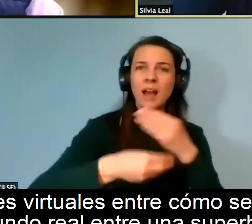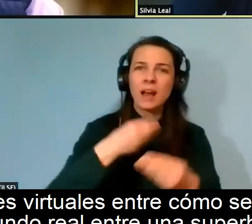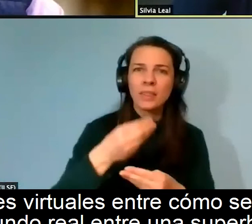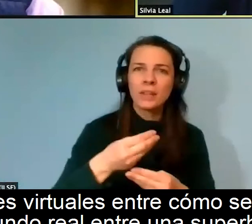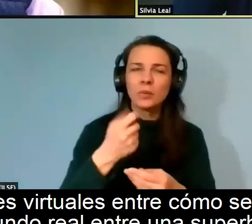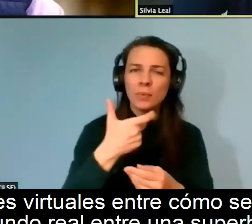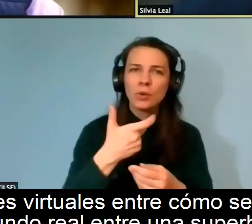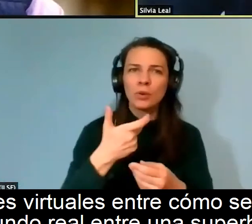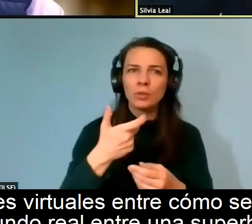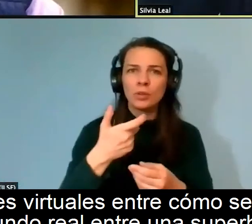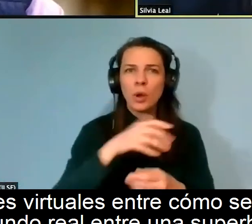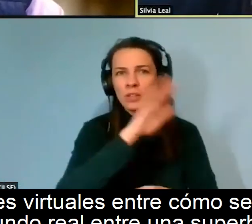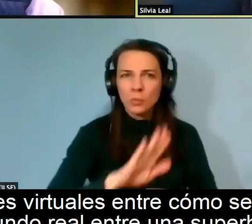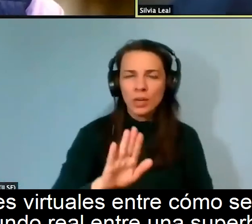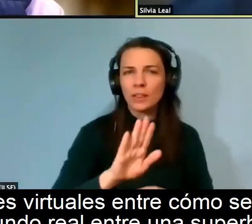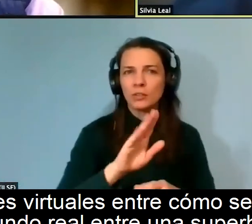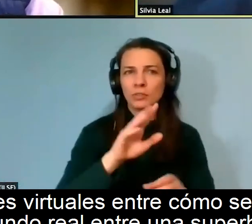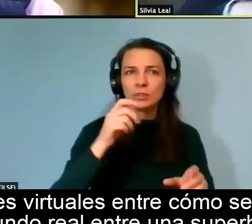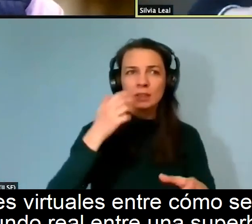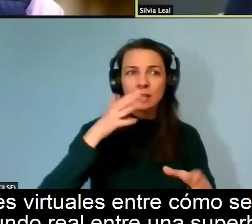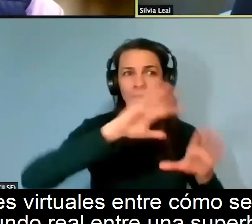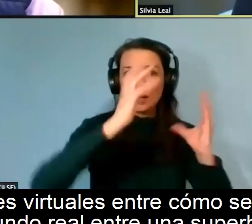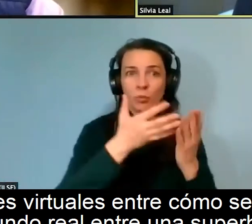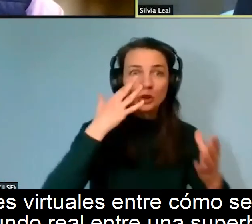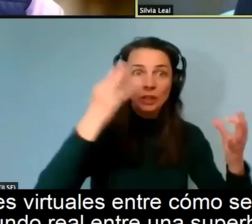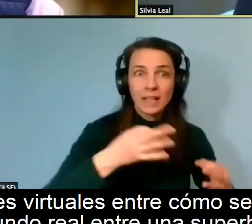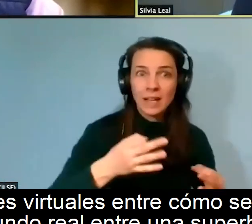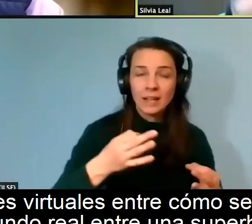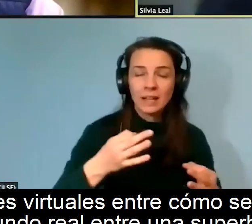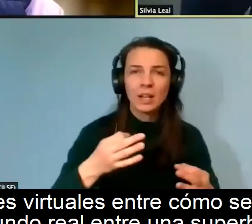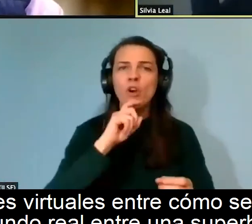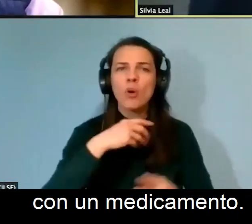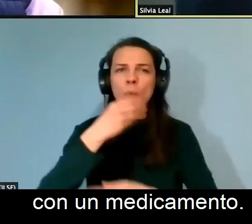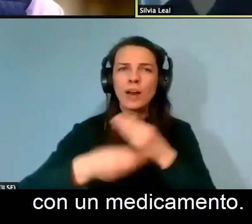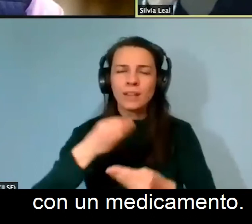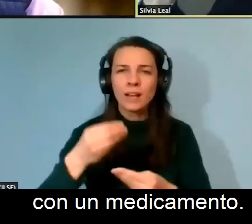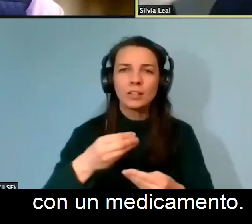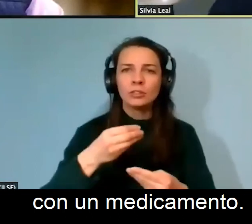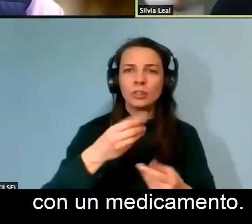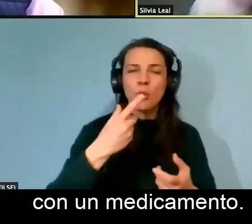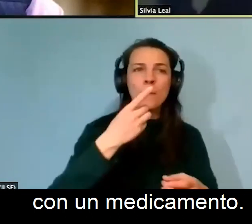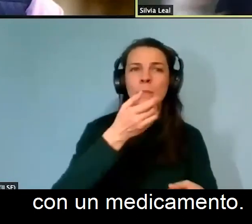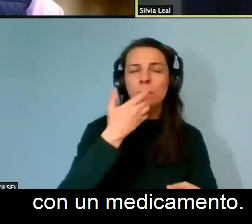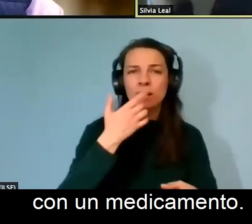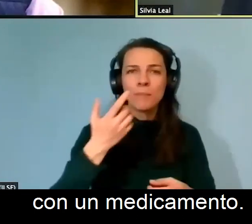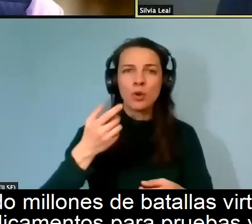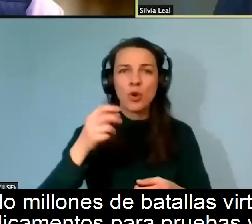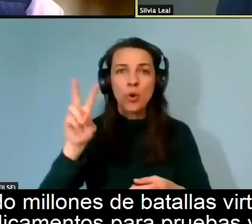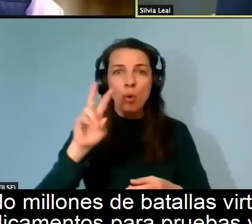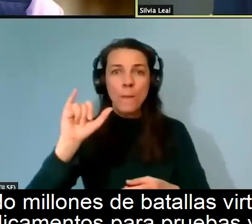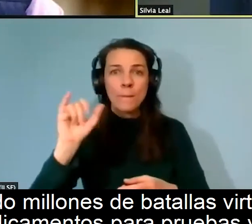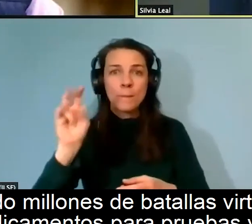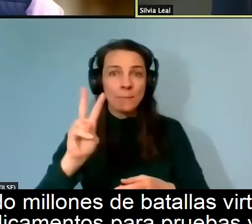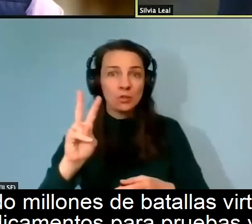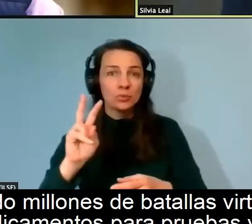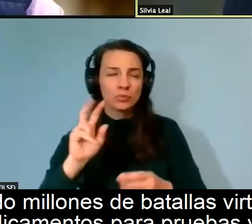batalla virtual, simulando el mundo real, entre una superbacteria o un virus con un medicamento. Y están haciendo millones y